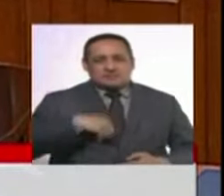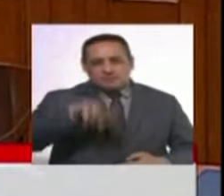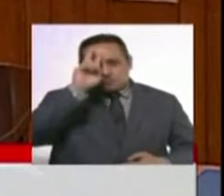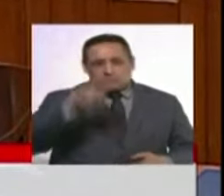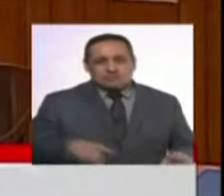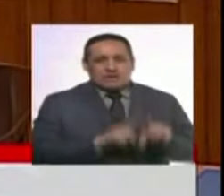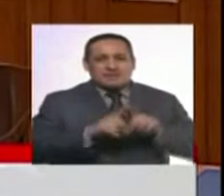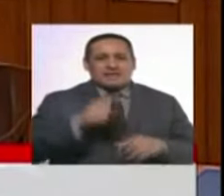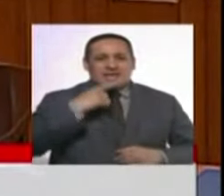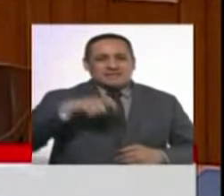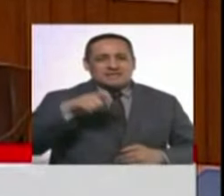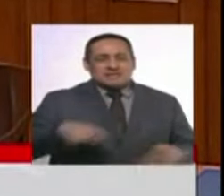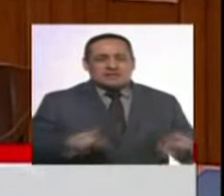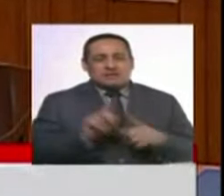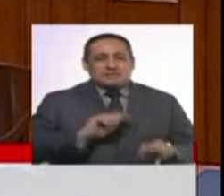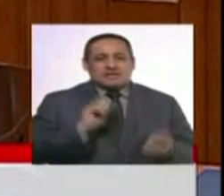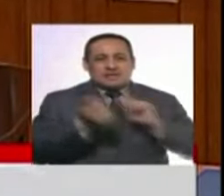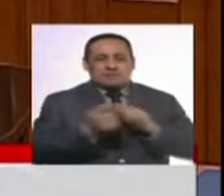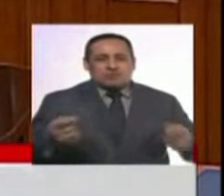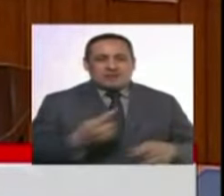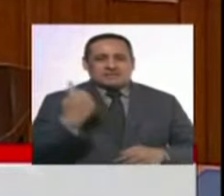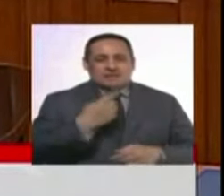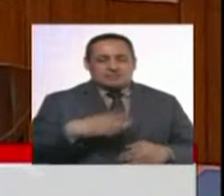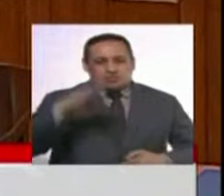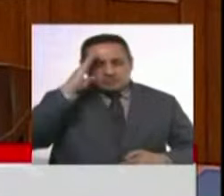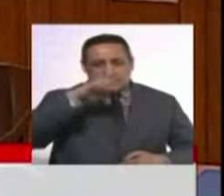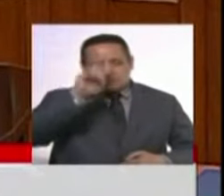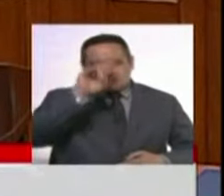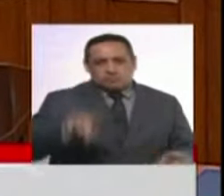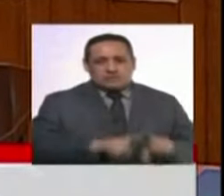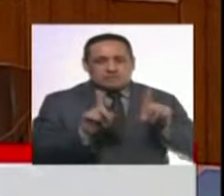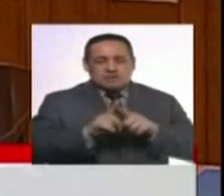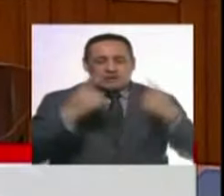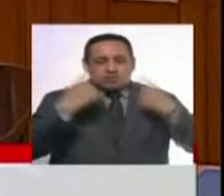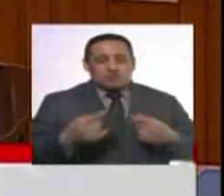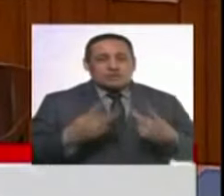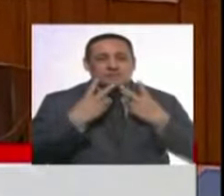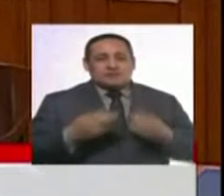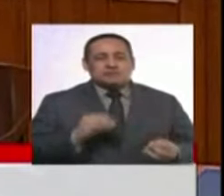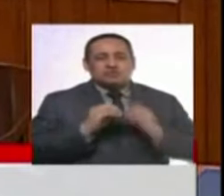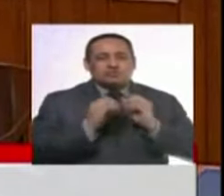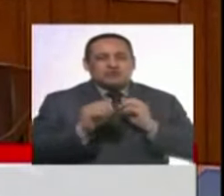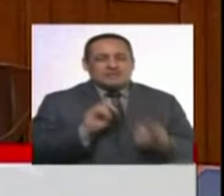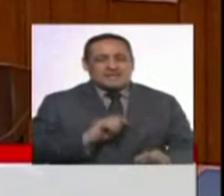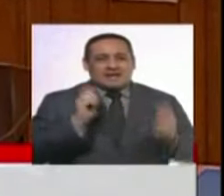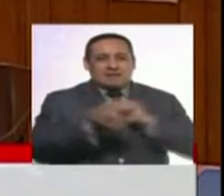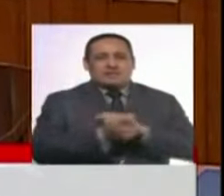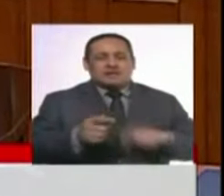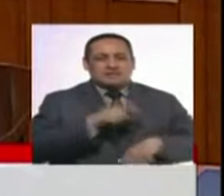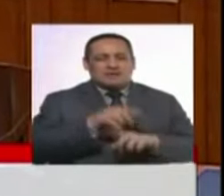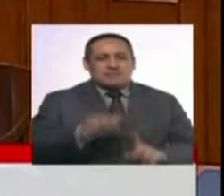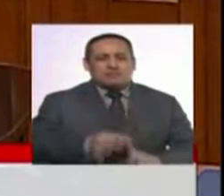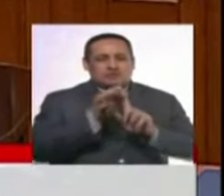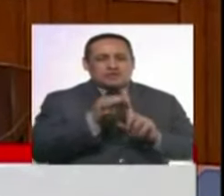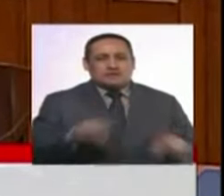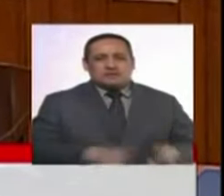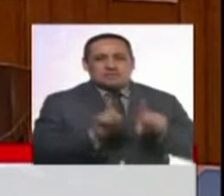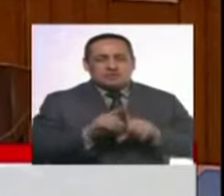la necesidad de efectuar el cambio el comandante general de la Policía Nacional de Perú con el fin de revertir de manera prioritaria